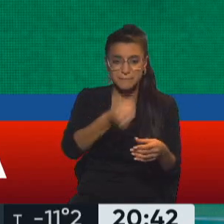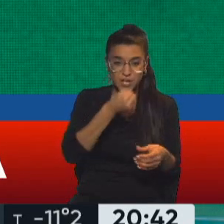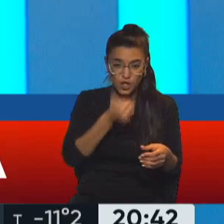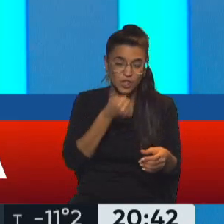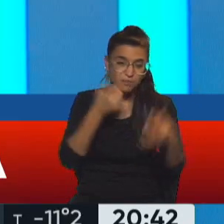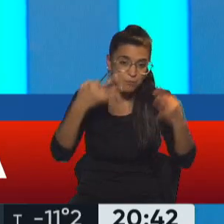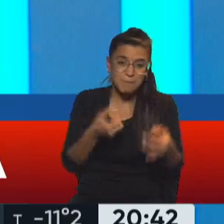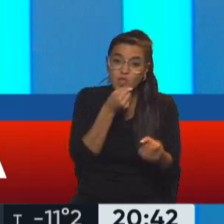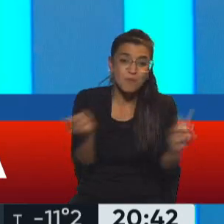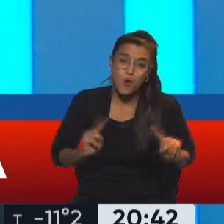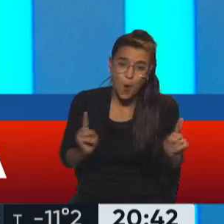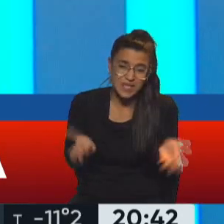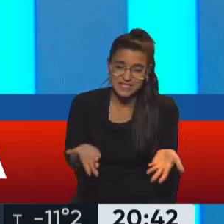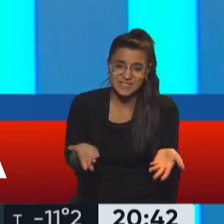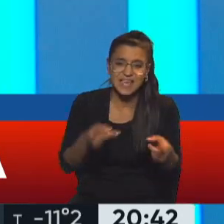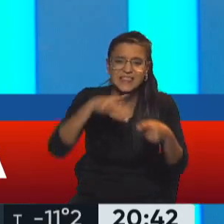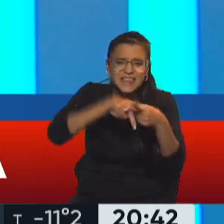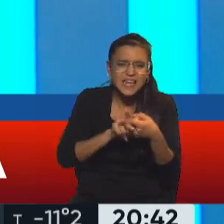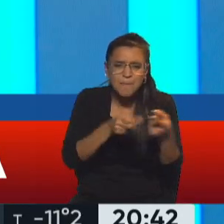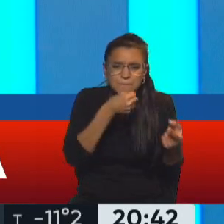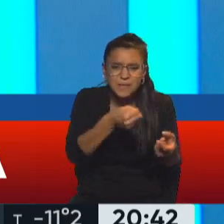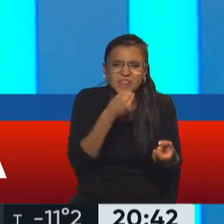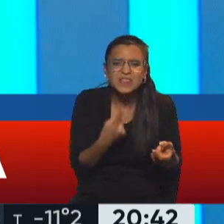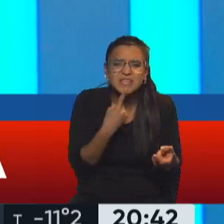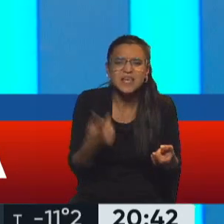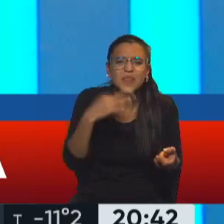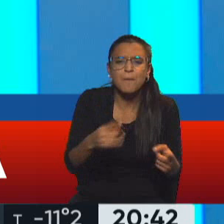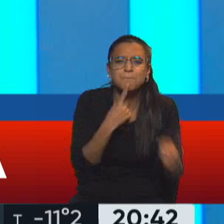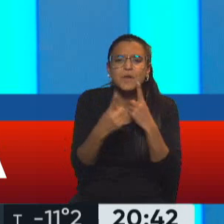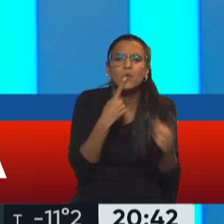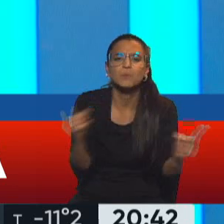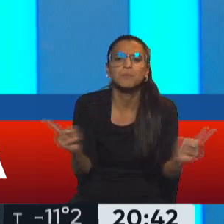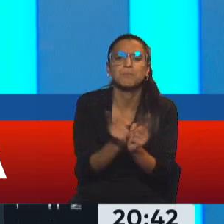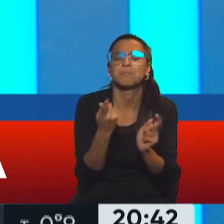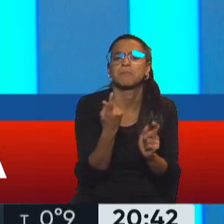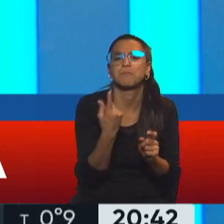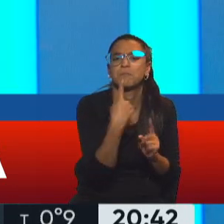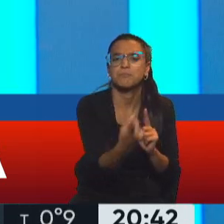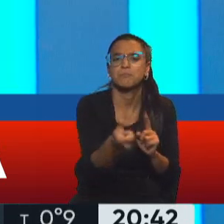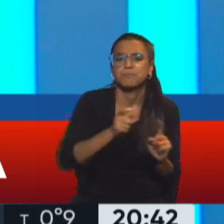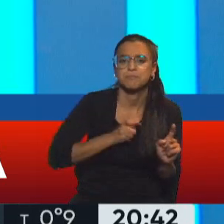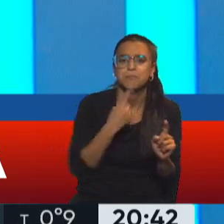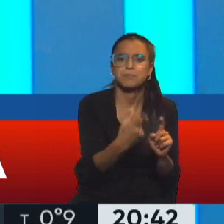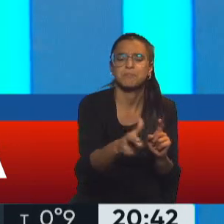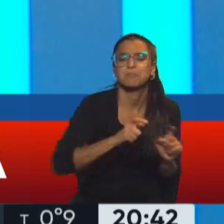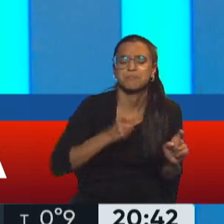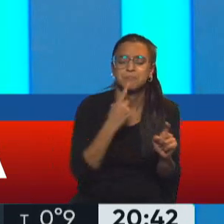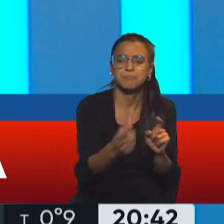ejercen el periodismo. ¿Qué técnica periodística dice que hay que hacer preguntas tipo ping-pong? Como